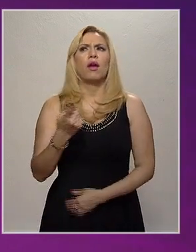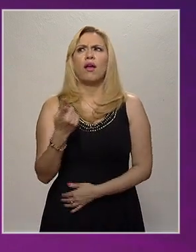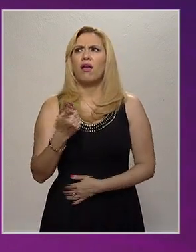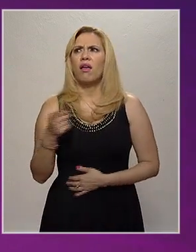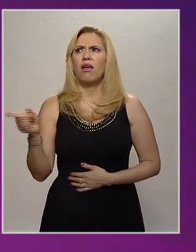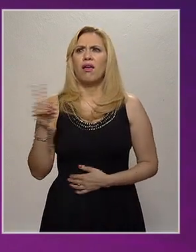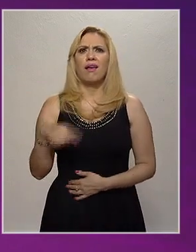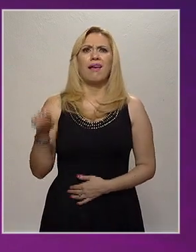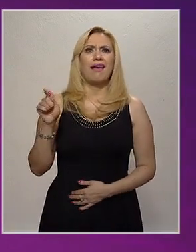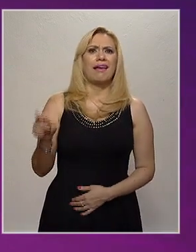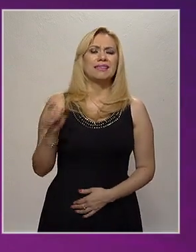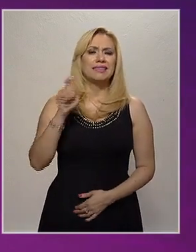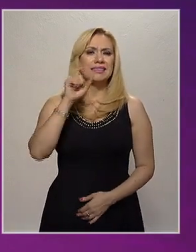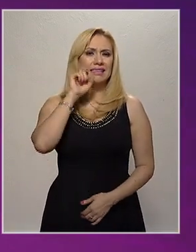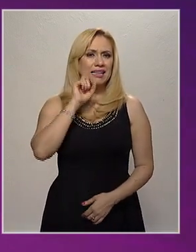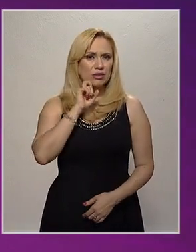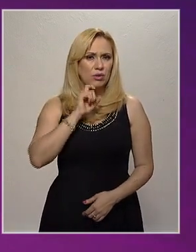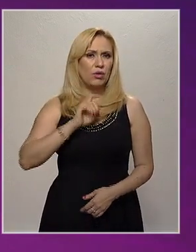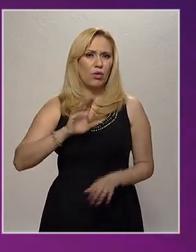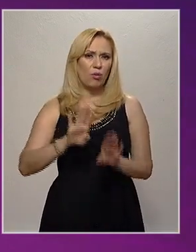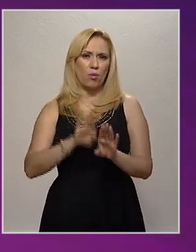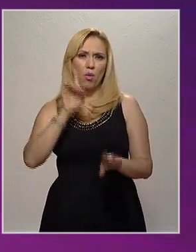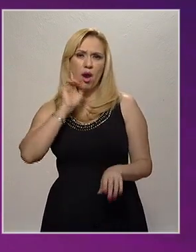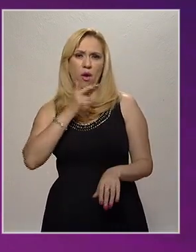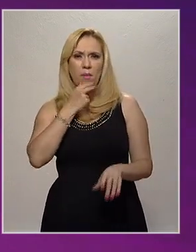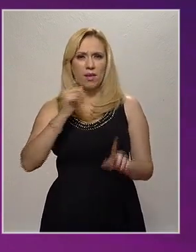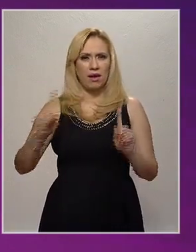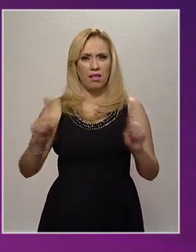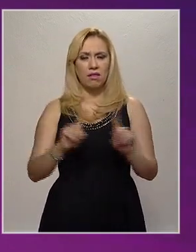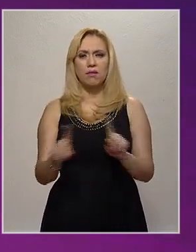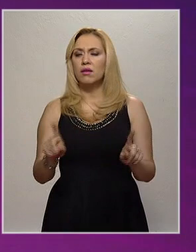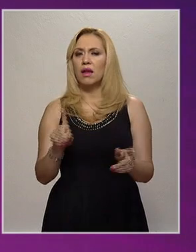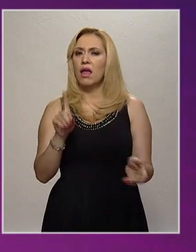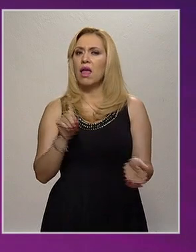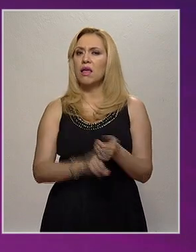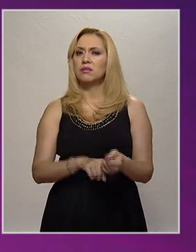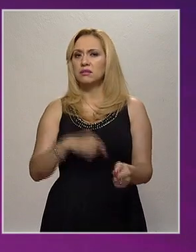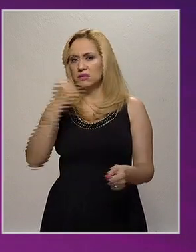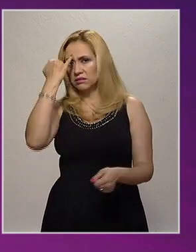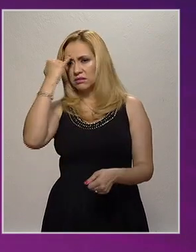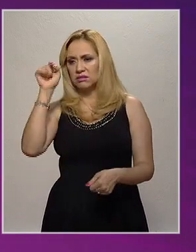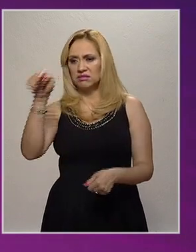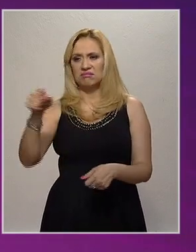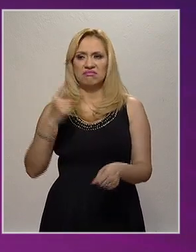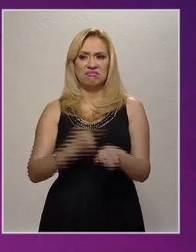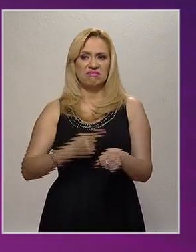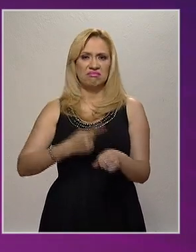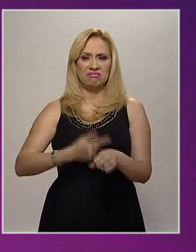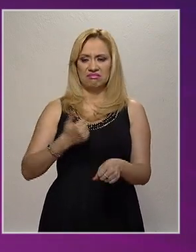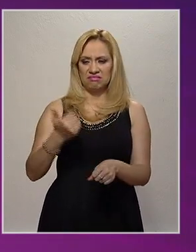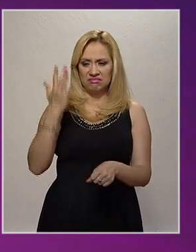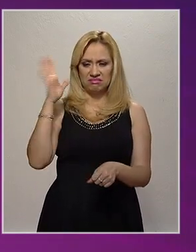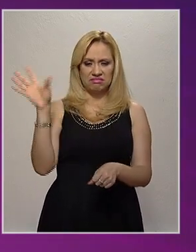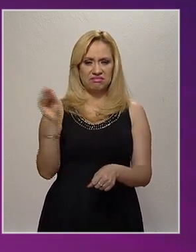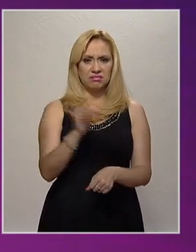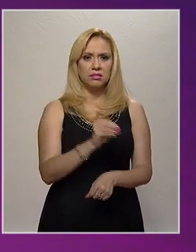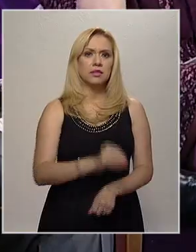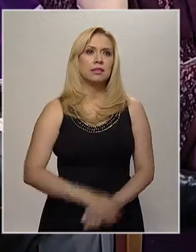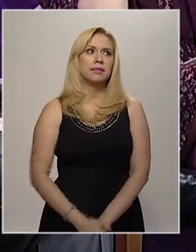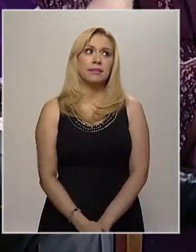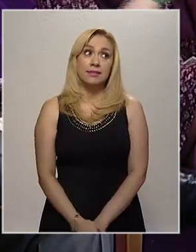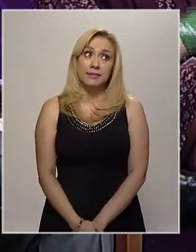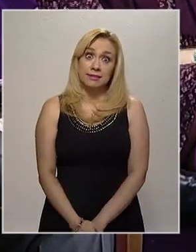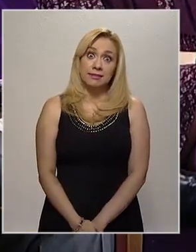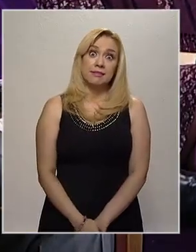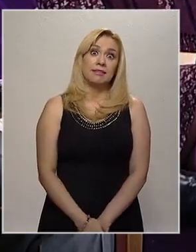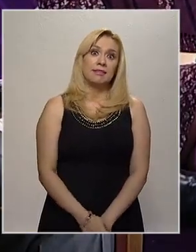sino que también tiene un cariz que antecede a eso. Claro. Marcia, desde tu perspectiva médica y filosófica, ¿cuál